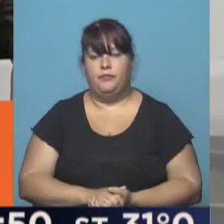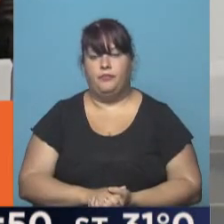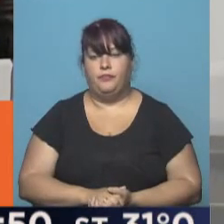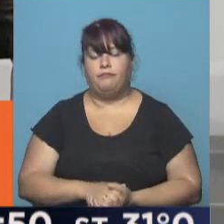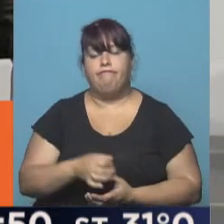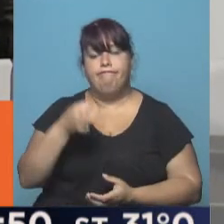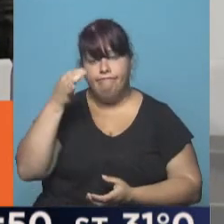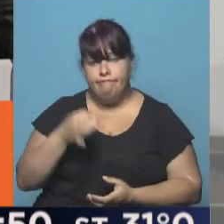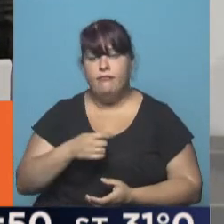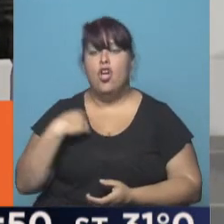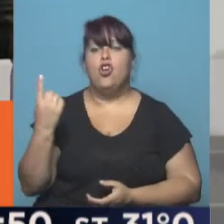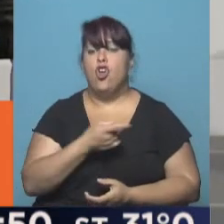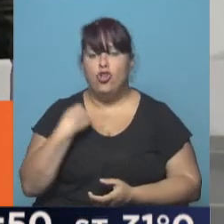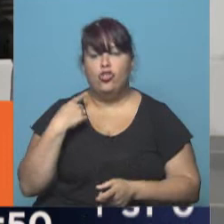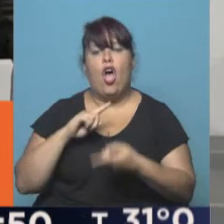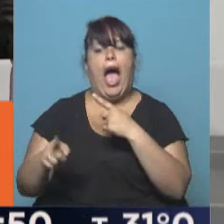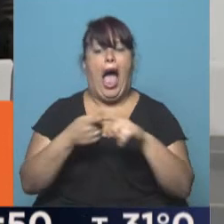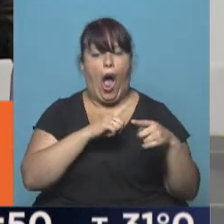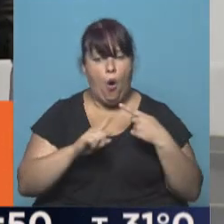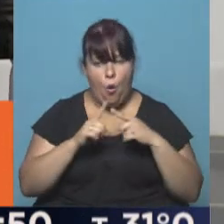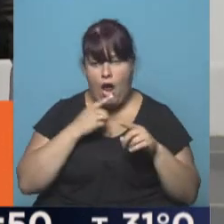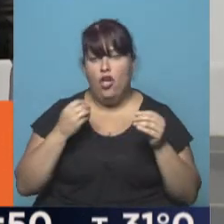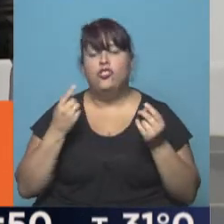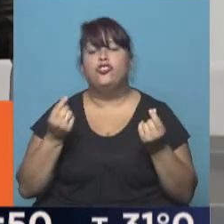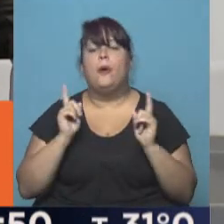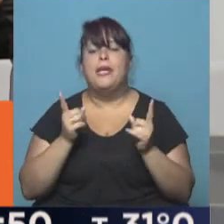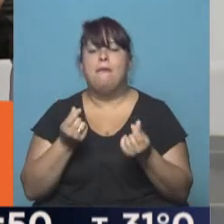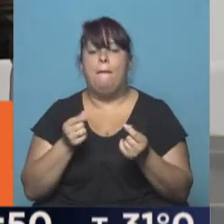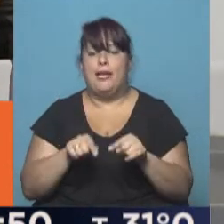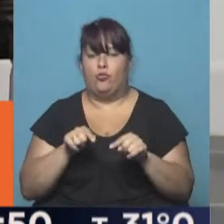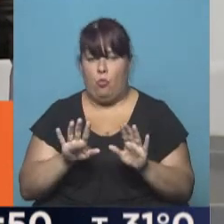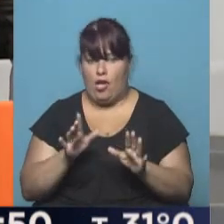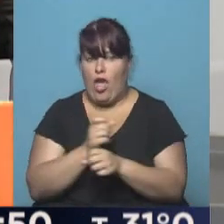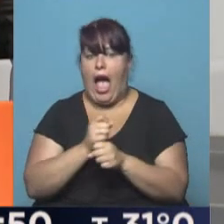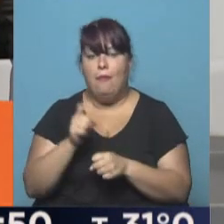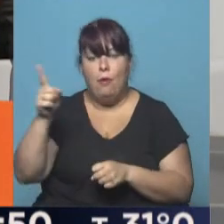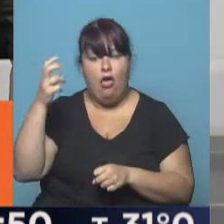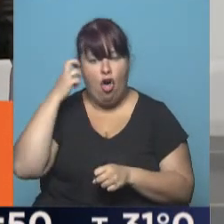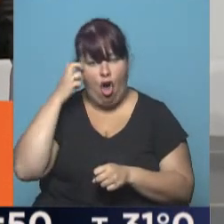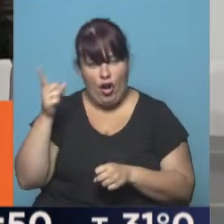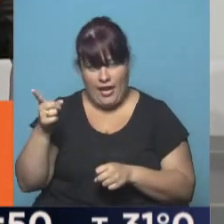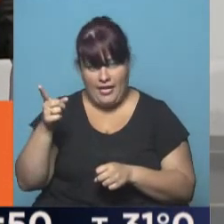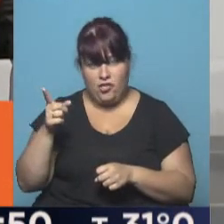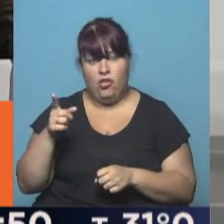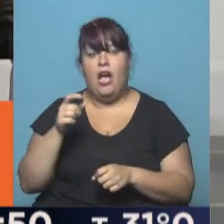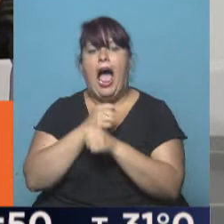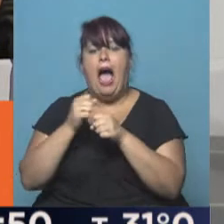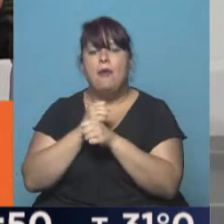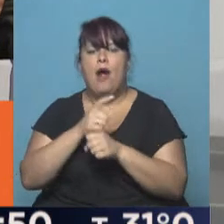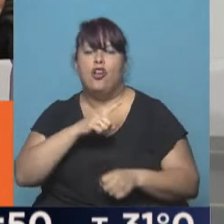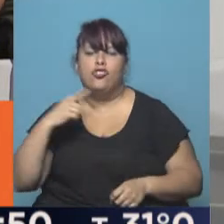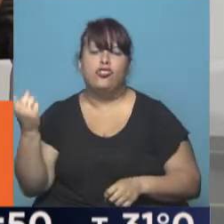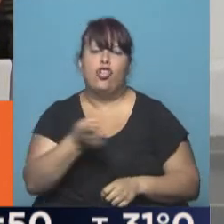En realidad nosotros hemos hecho un acuerdo que estuvo reflejado en el presupuesto, que se aprobó en el Congreso y que aprobaron todas